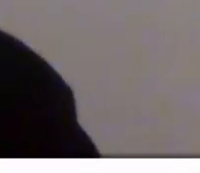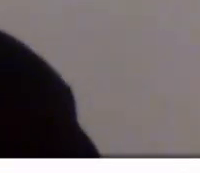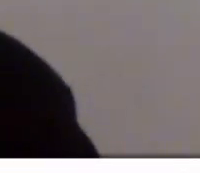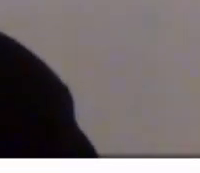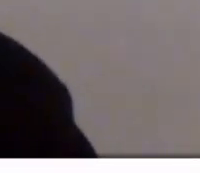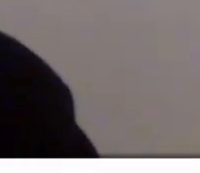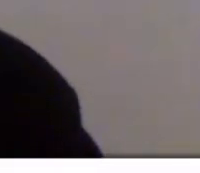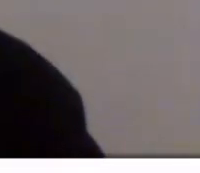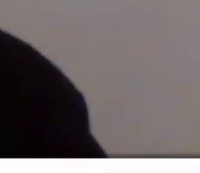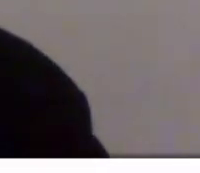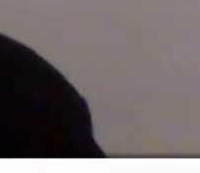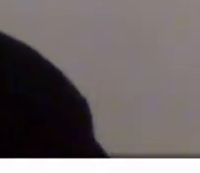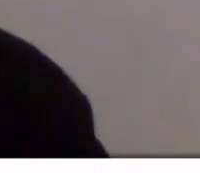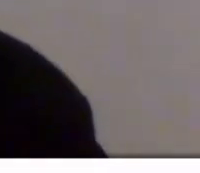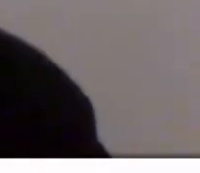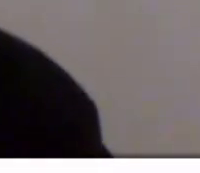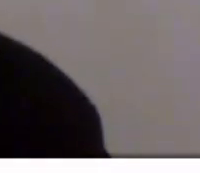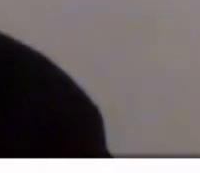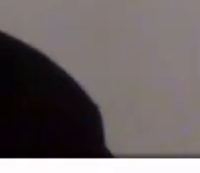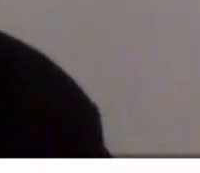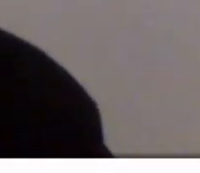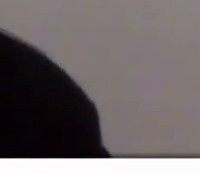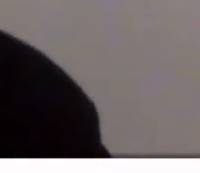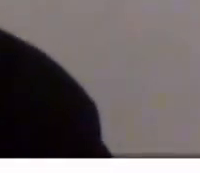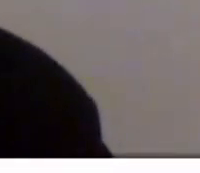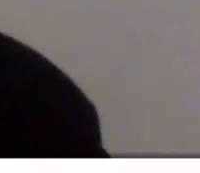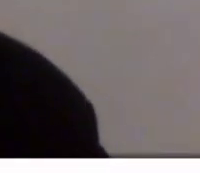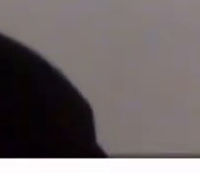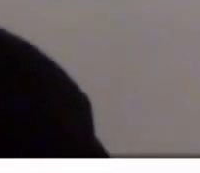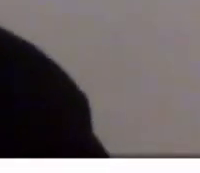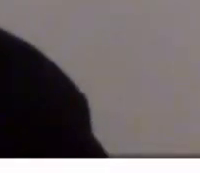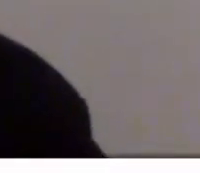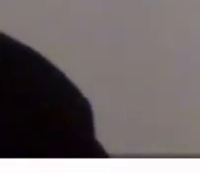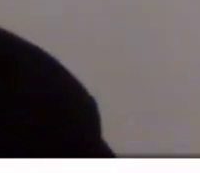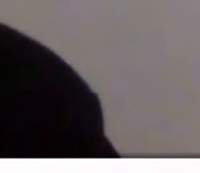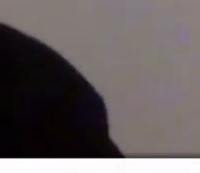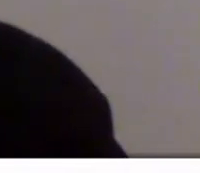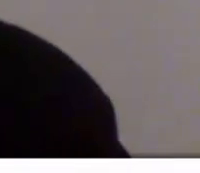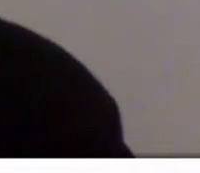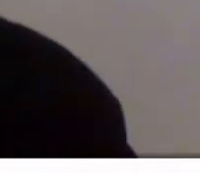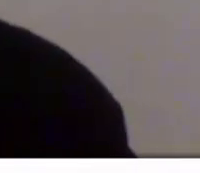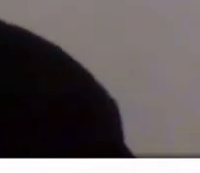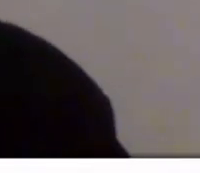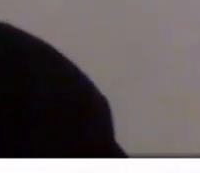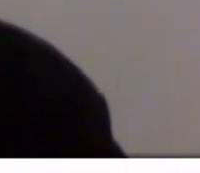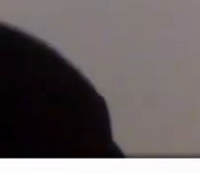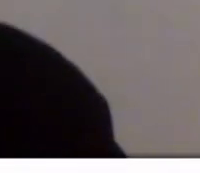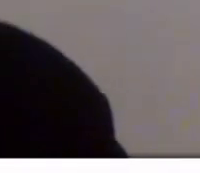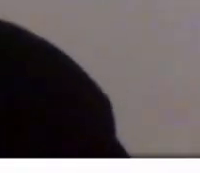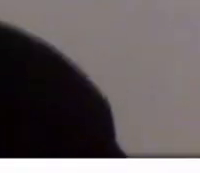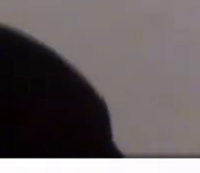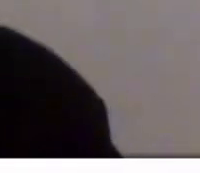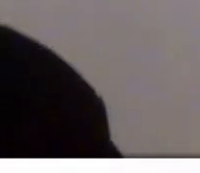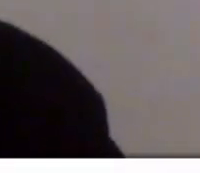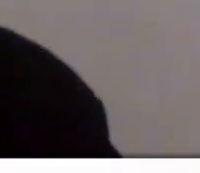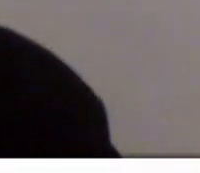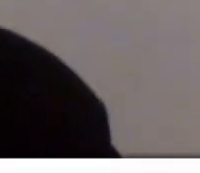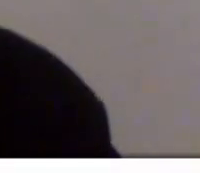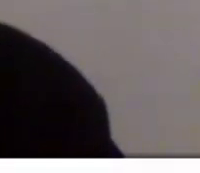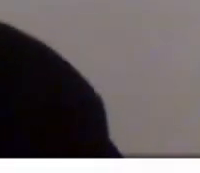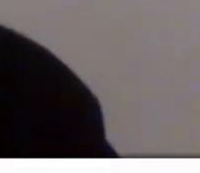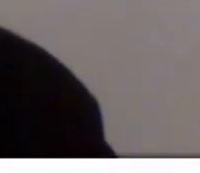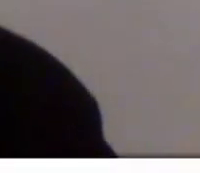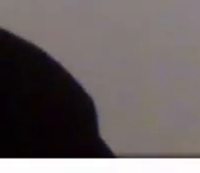fundamentalmente para saber por qué estamos en este instante del universo, en este momentito del cosmos